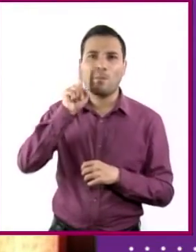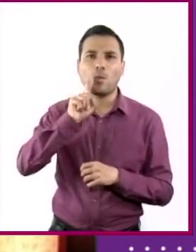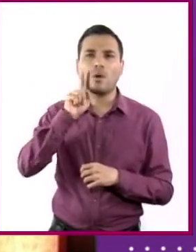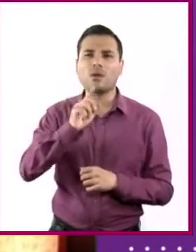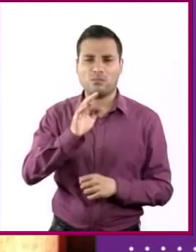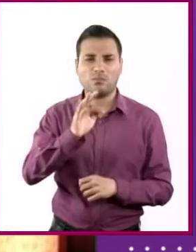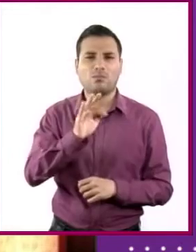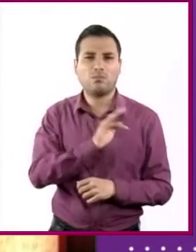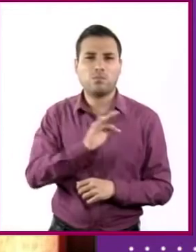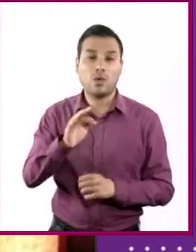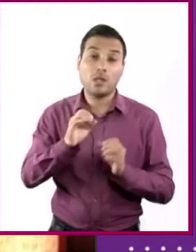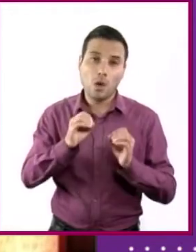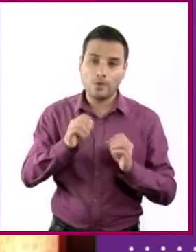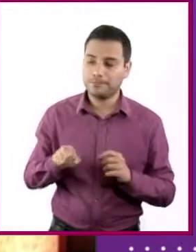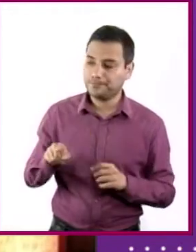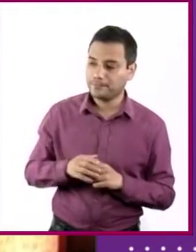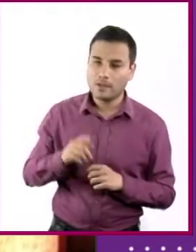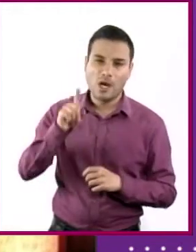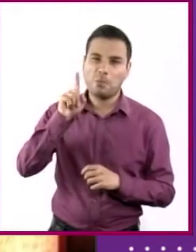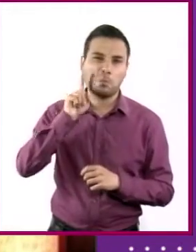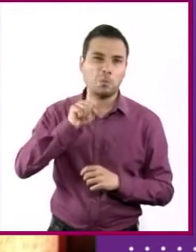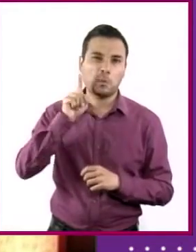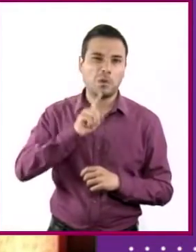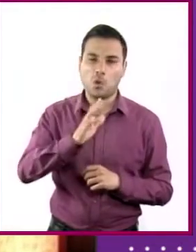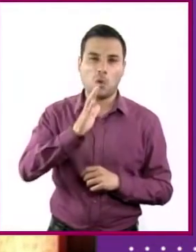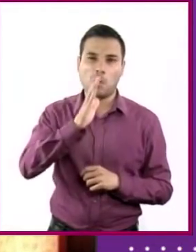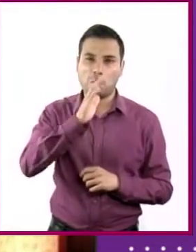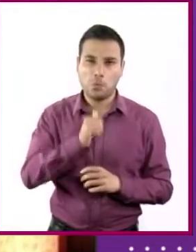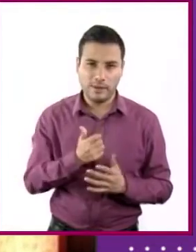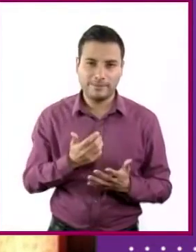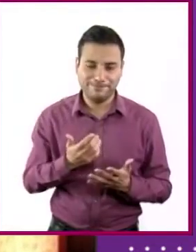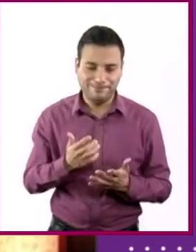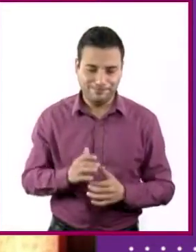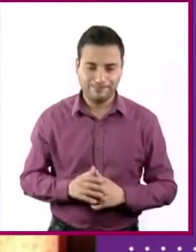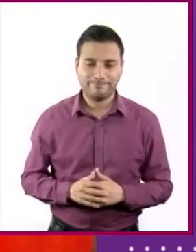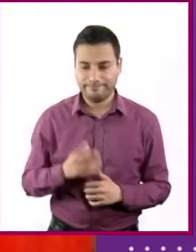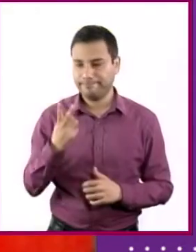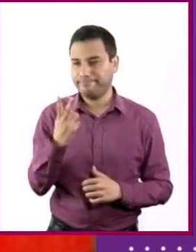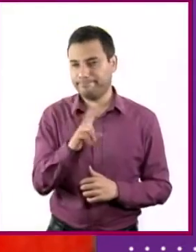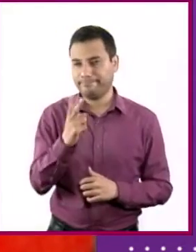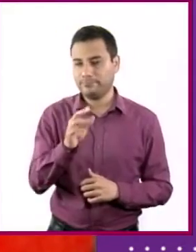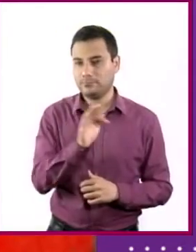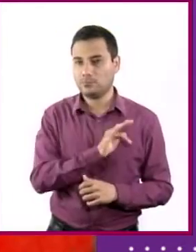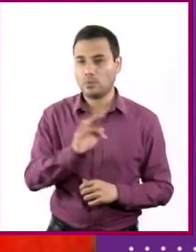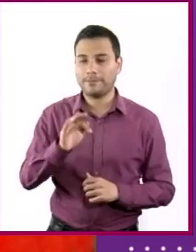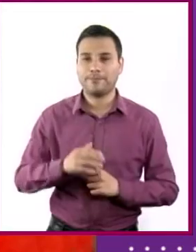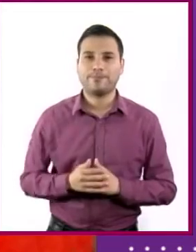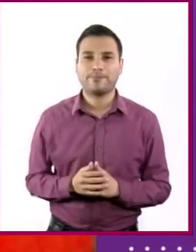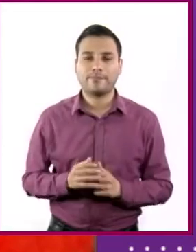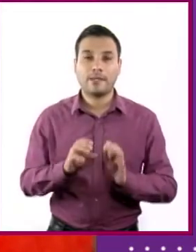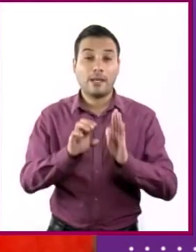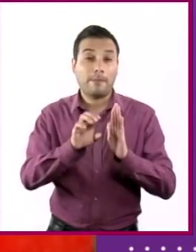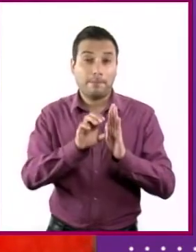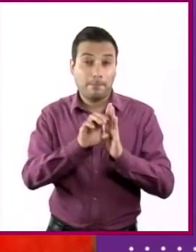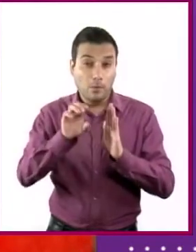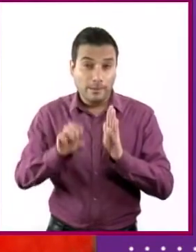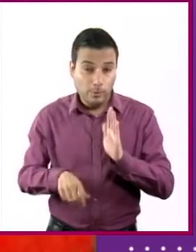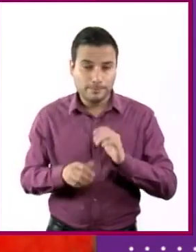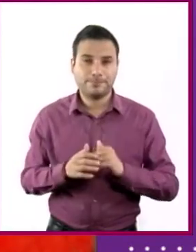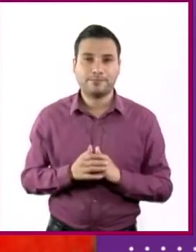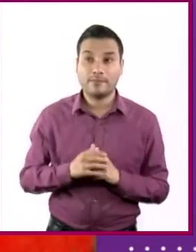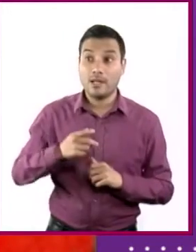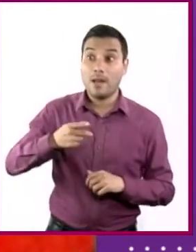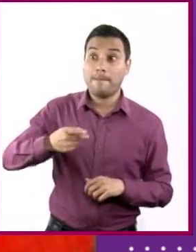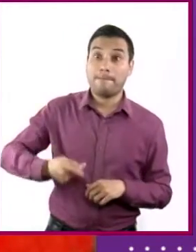afirmativa. O no, she couldn't, cuando la respuesta es negativa. Sí, y cuando se trata de responder